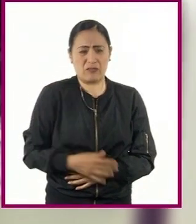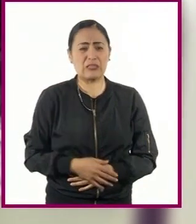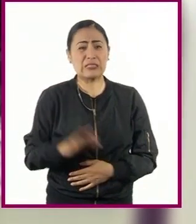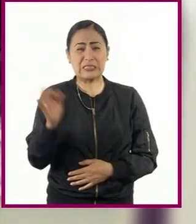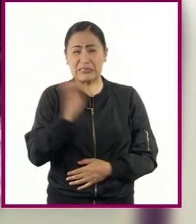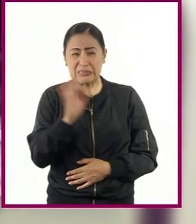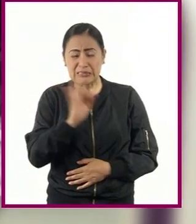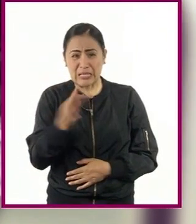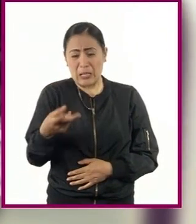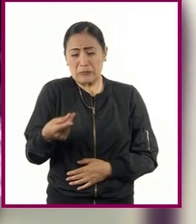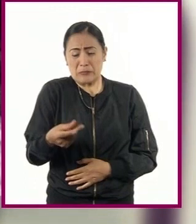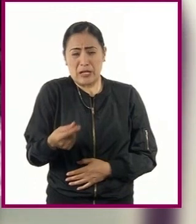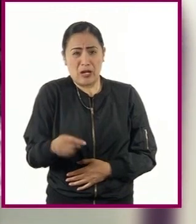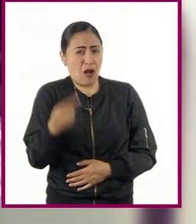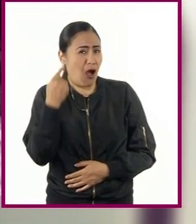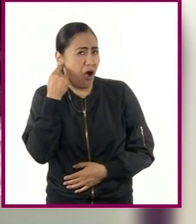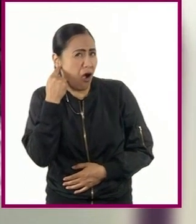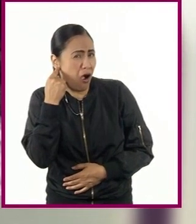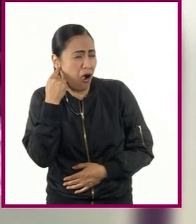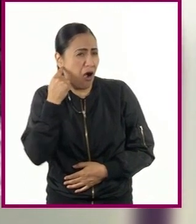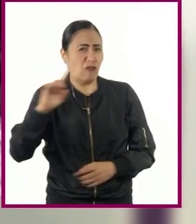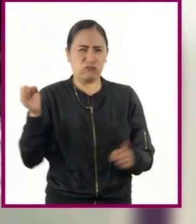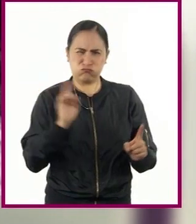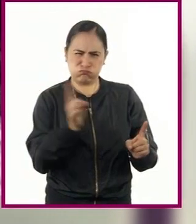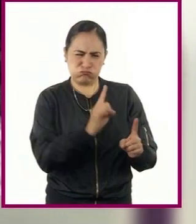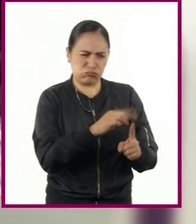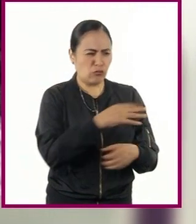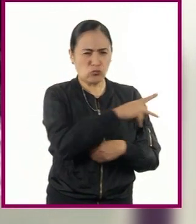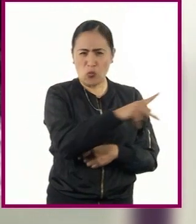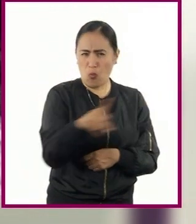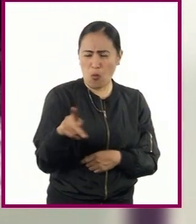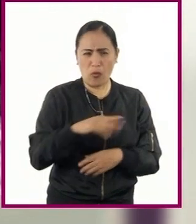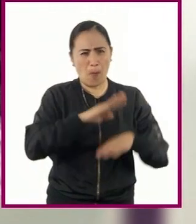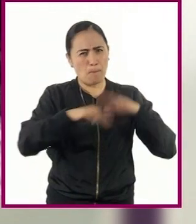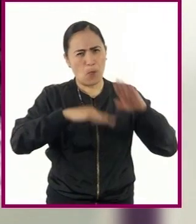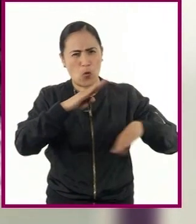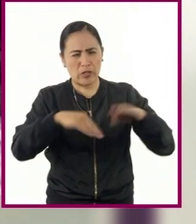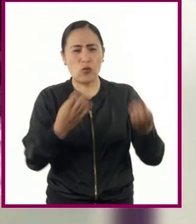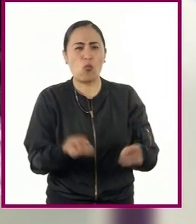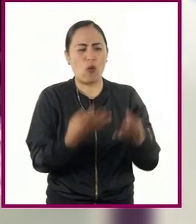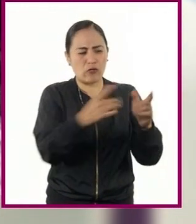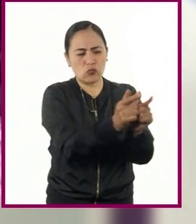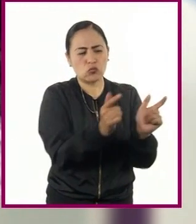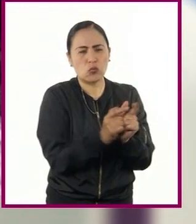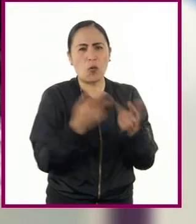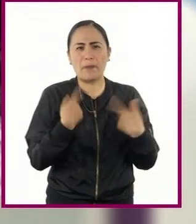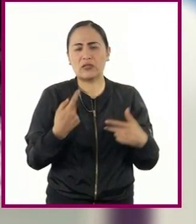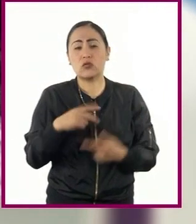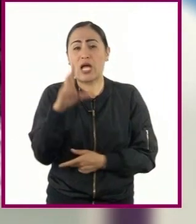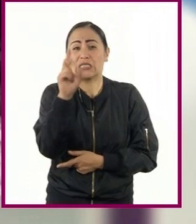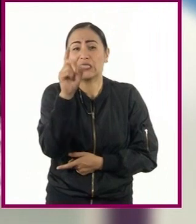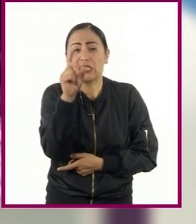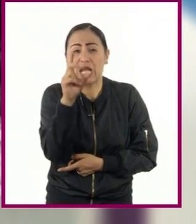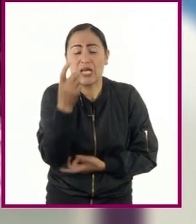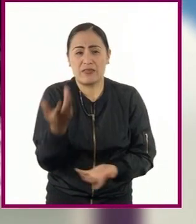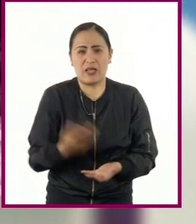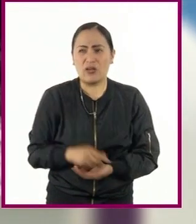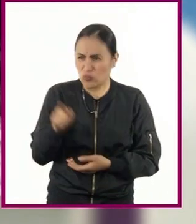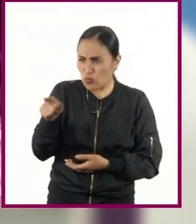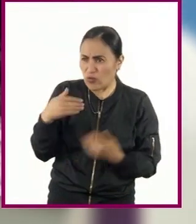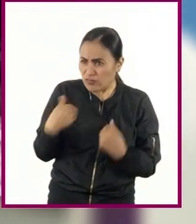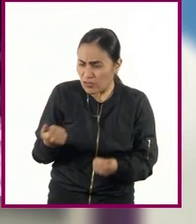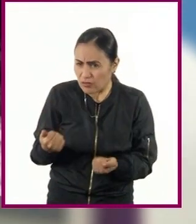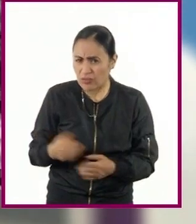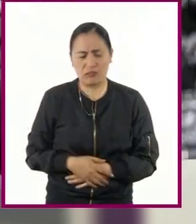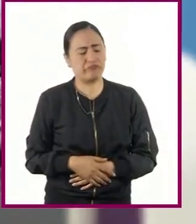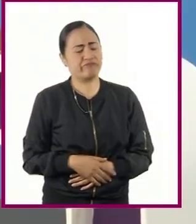oían, moriríamos todos, todo el grupo, unas 30 personas. ¿Lo entiende? El comandante